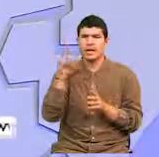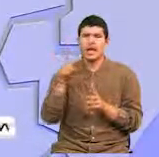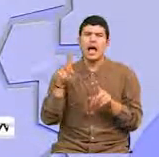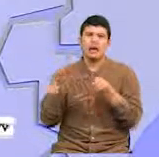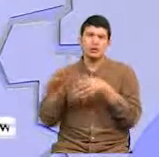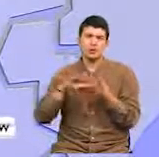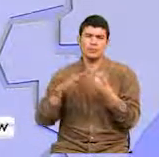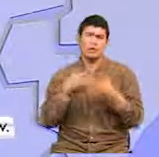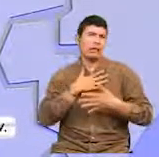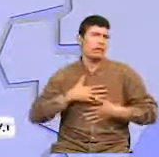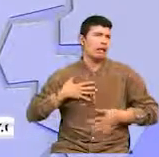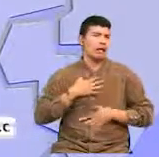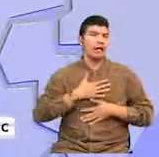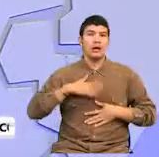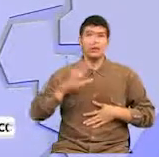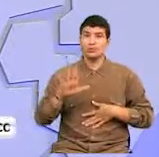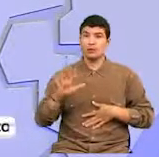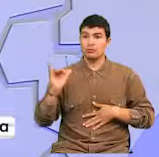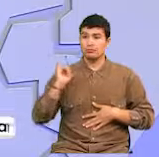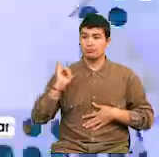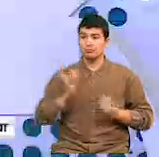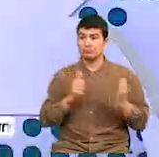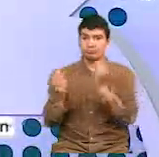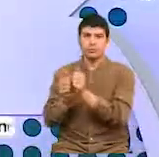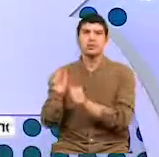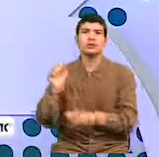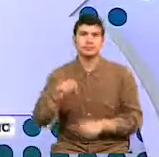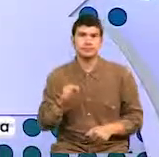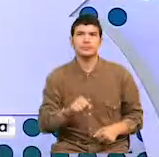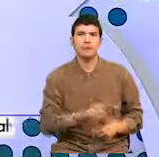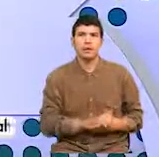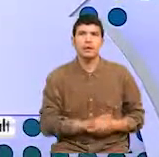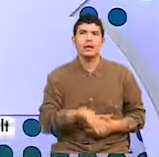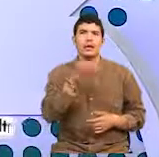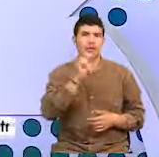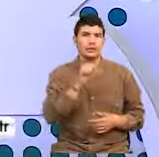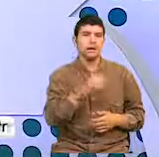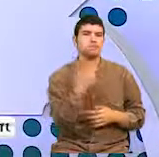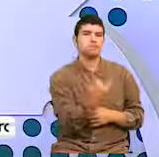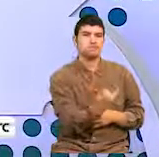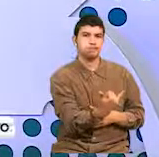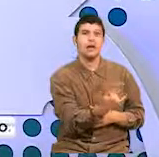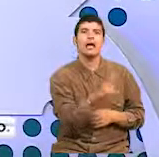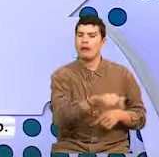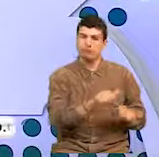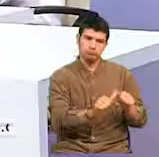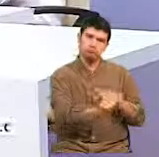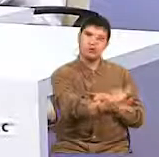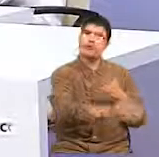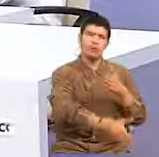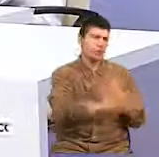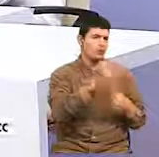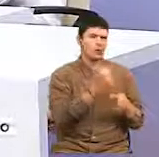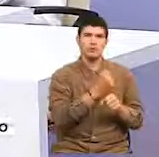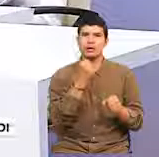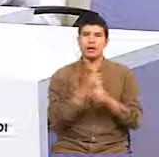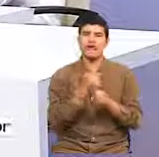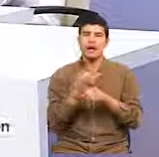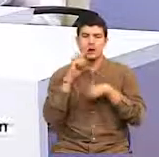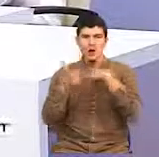región, están ustedes allí. Como decía alguien, ahí estamos y ahí nos vamos a quedar. ¿Y continuarán trabajando en esa